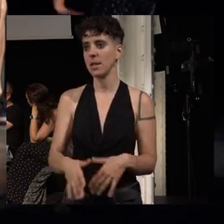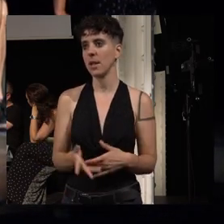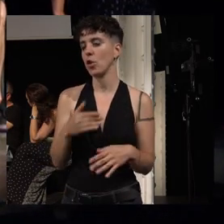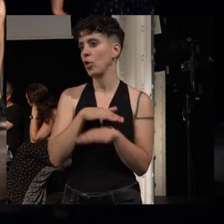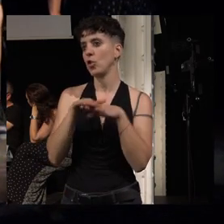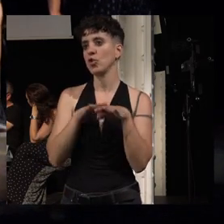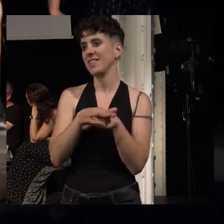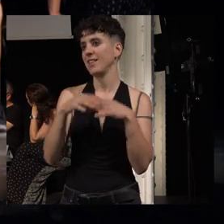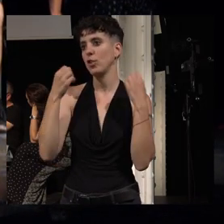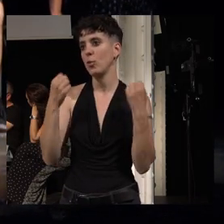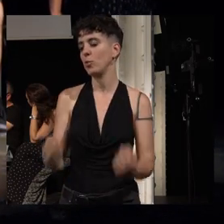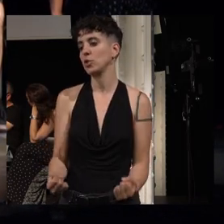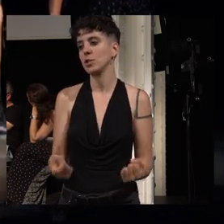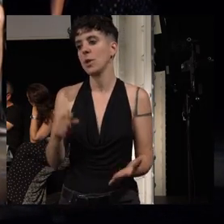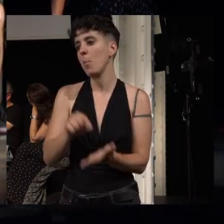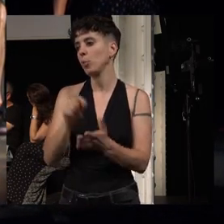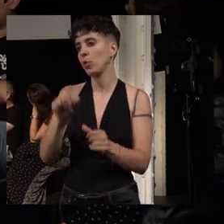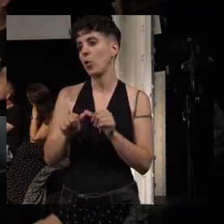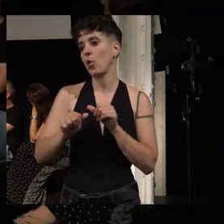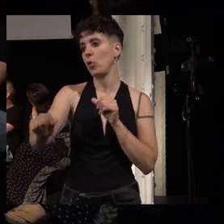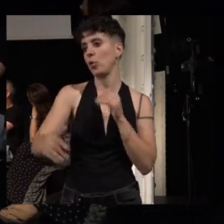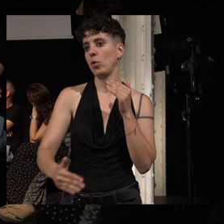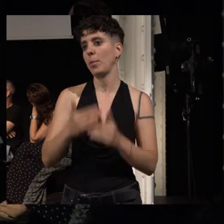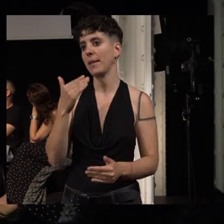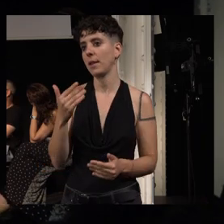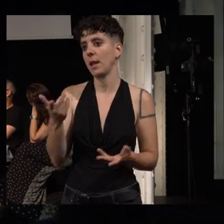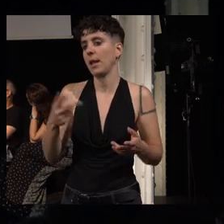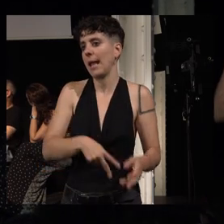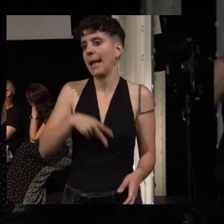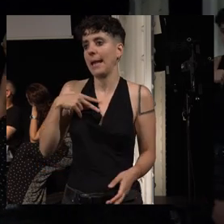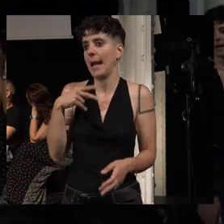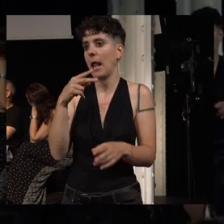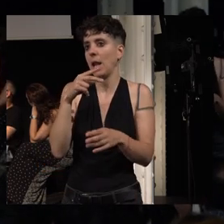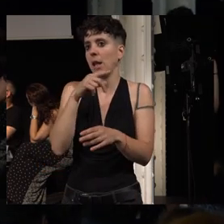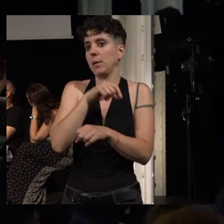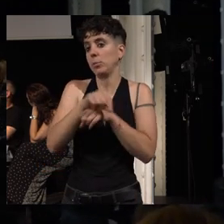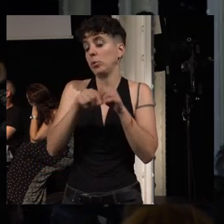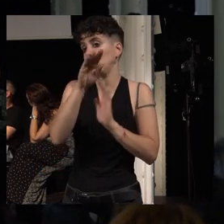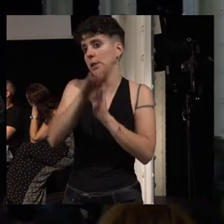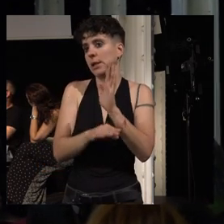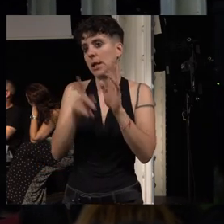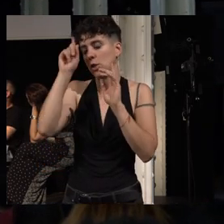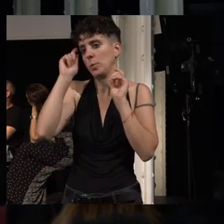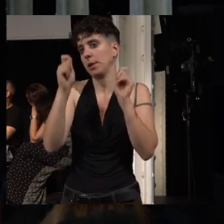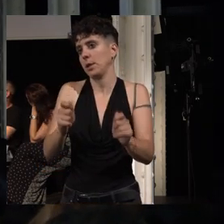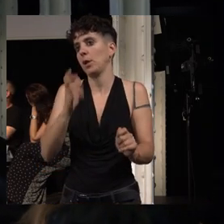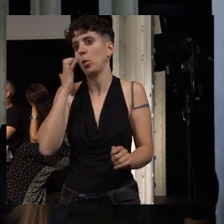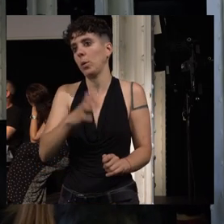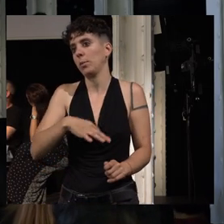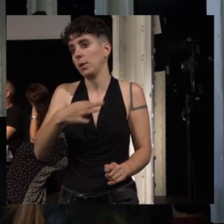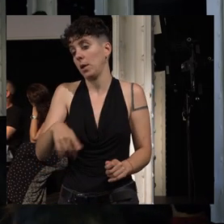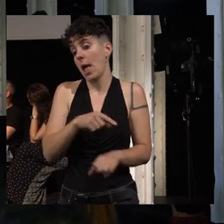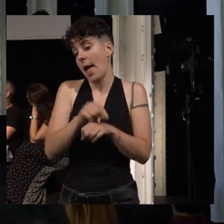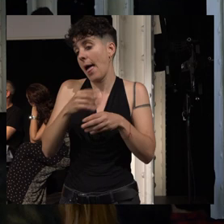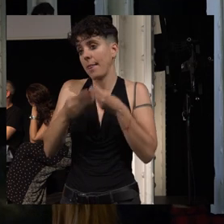mucho, es un punto de partida, ¿no? Creo que en general es difícil hacer políticas que podamos llamar queer, ¿no? Bueno, creo que hacer políticas es muy